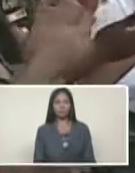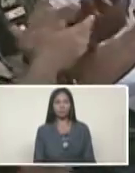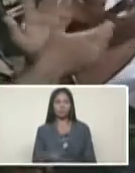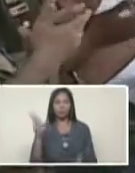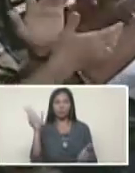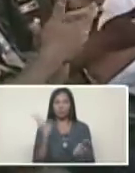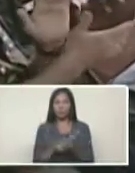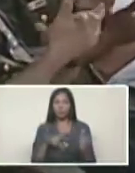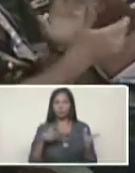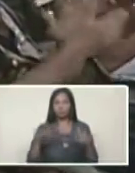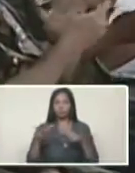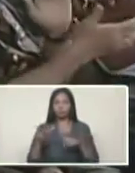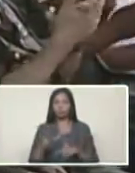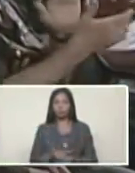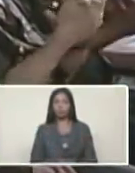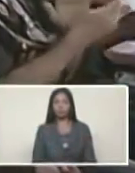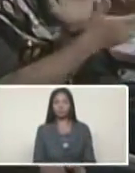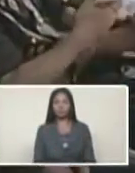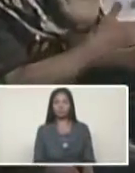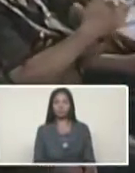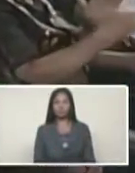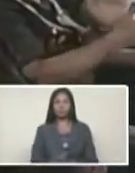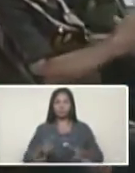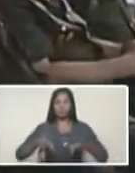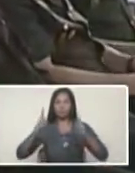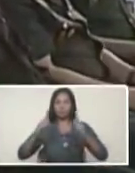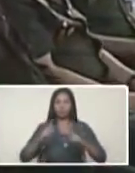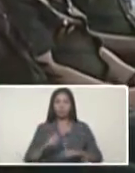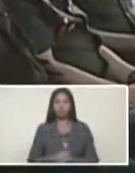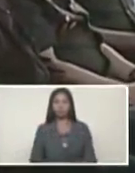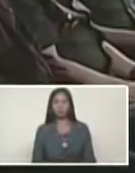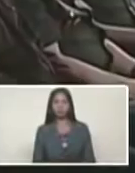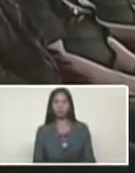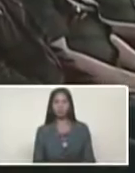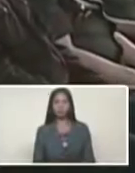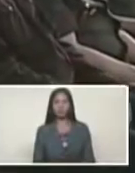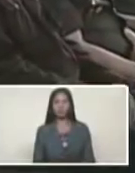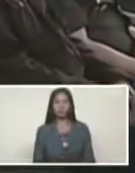Cúmplase, general Padrino, cúmplase.